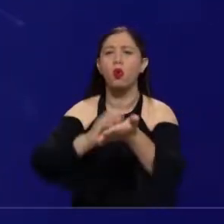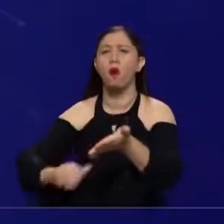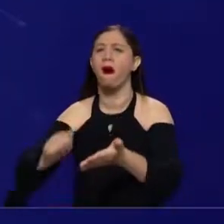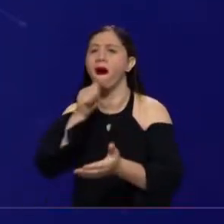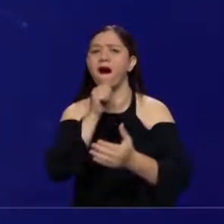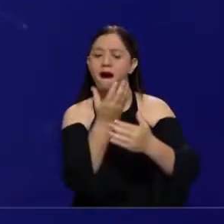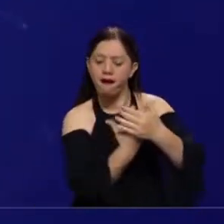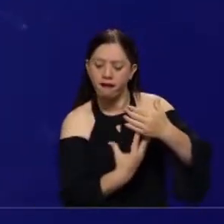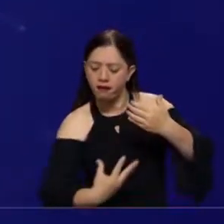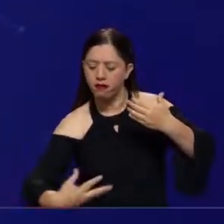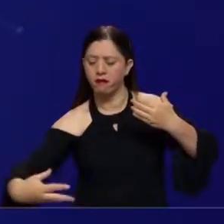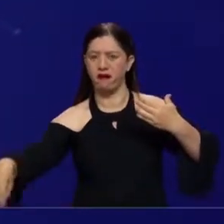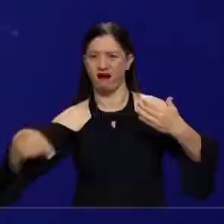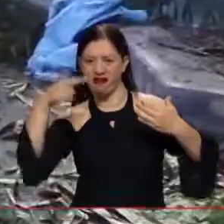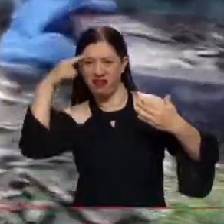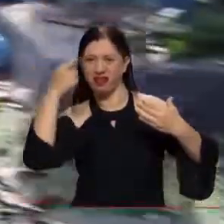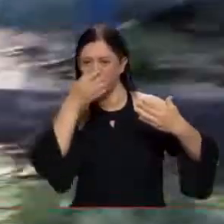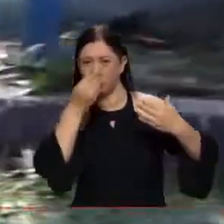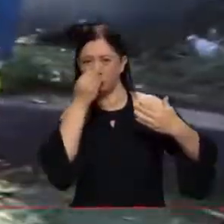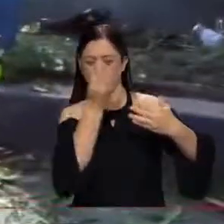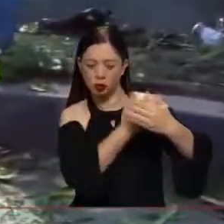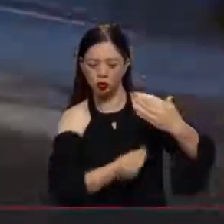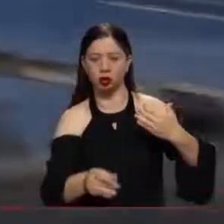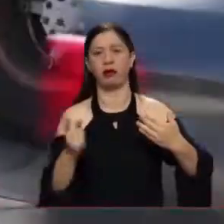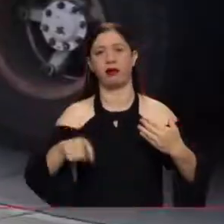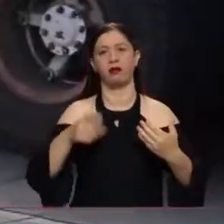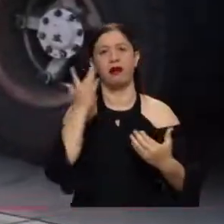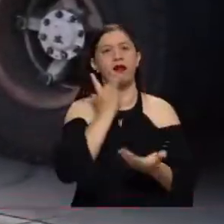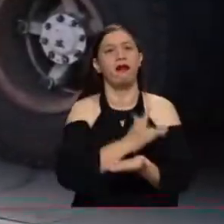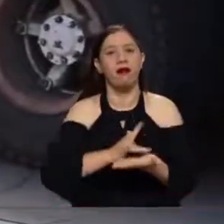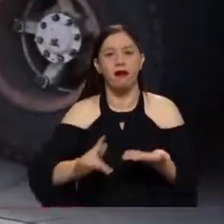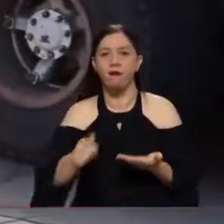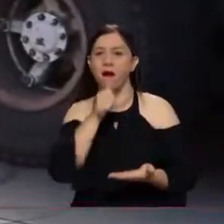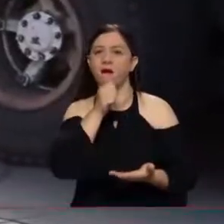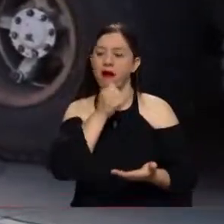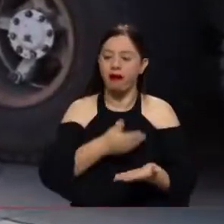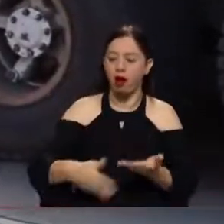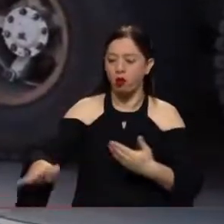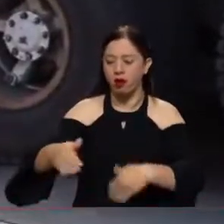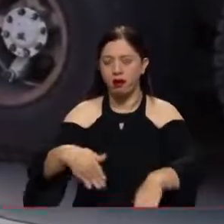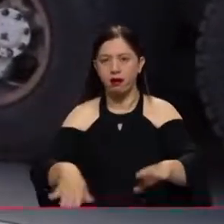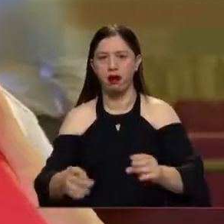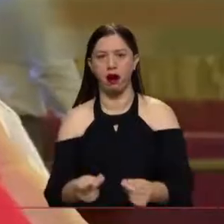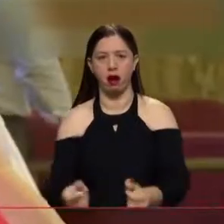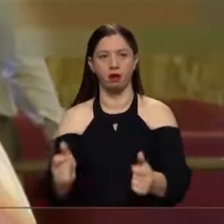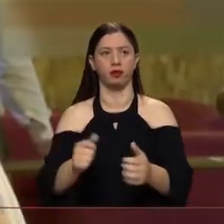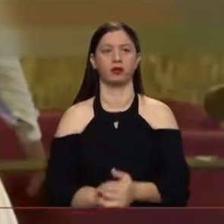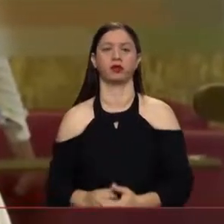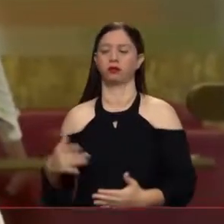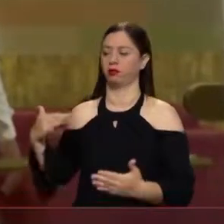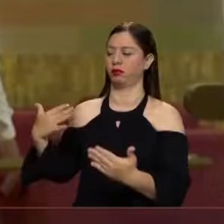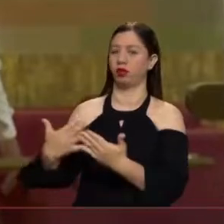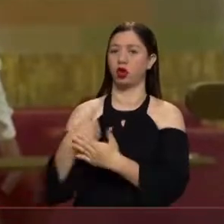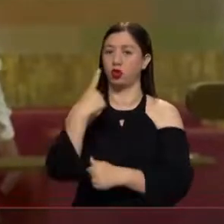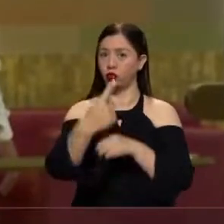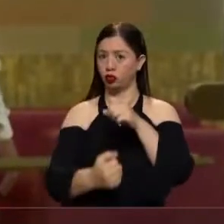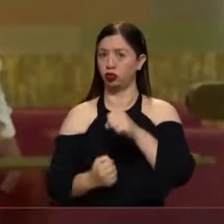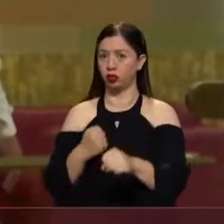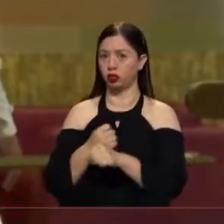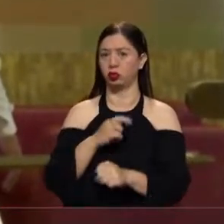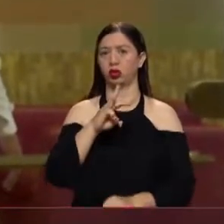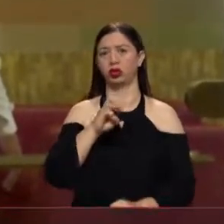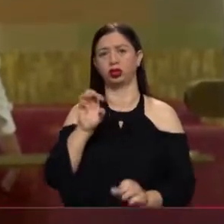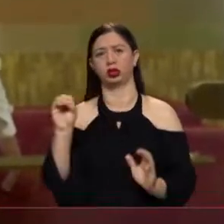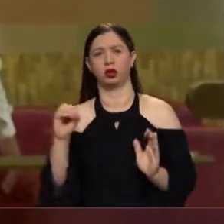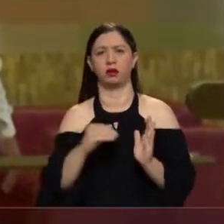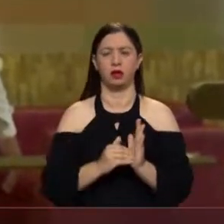de aguas negras y afluentes que sirven para facilitar la evacuación del agua. Nosotros llevábamos en promedio en un año 80.000,